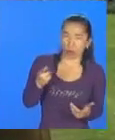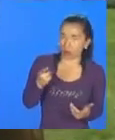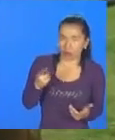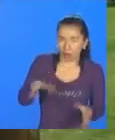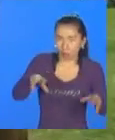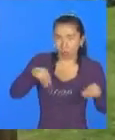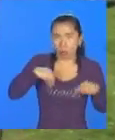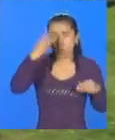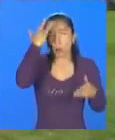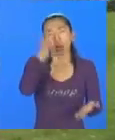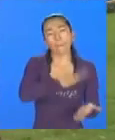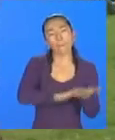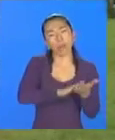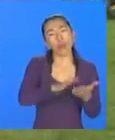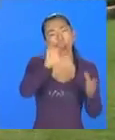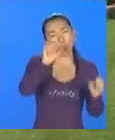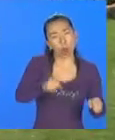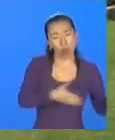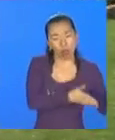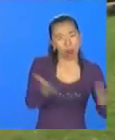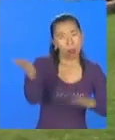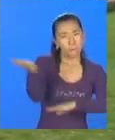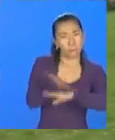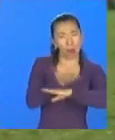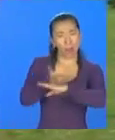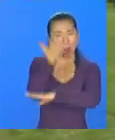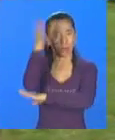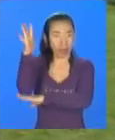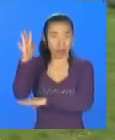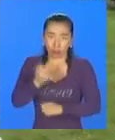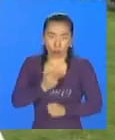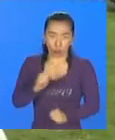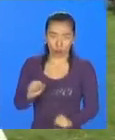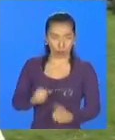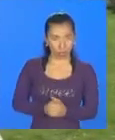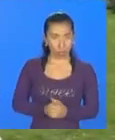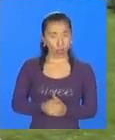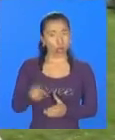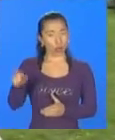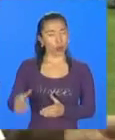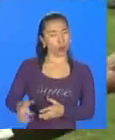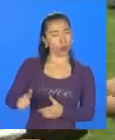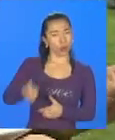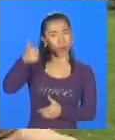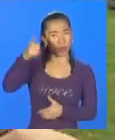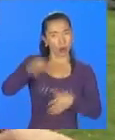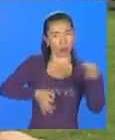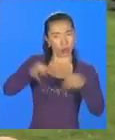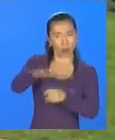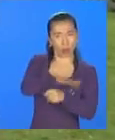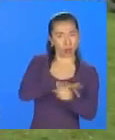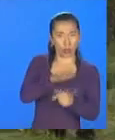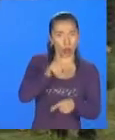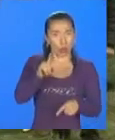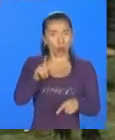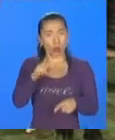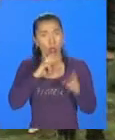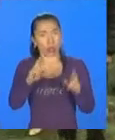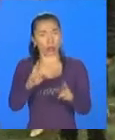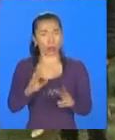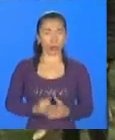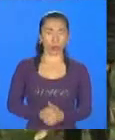los árboles y ellos puedan construir una vía cuando el Tribunal Mayor de Cundinamarca no se ha pronunciado sobre el proceso que nosotros llevamos. De